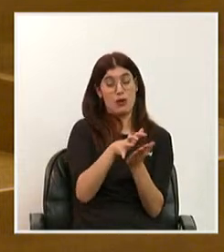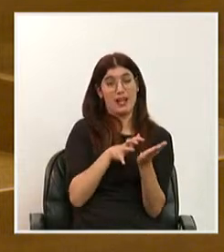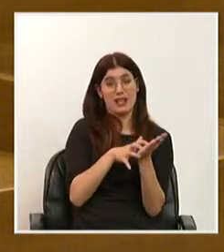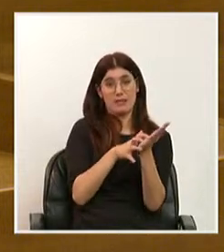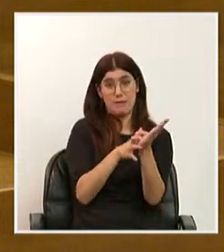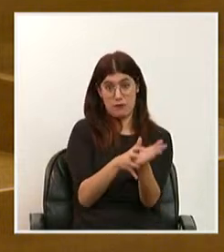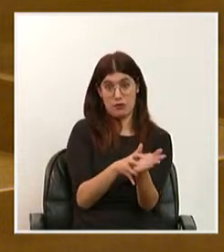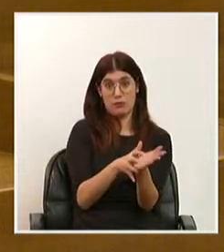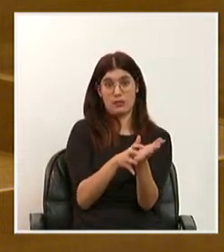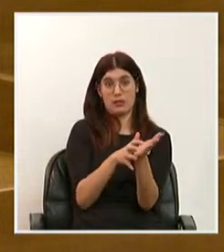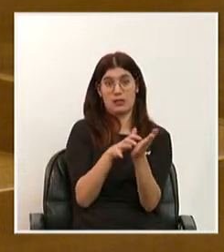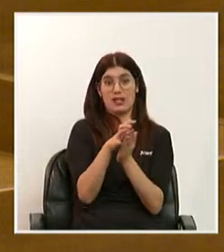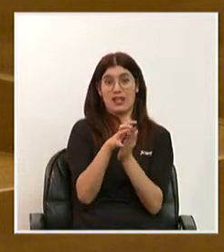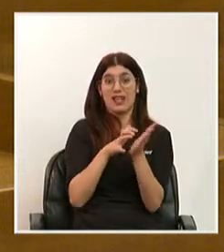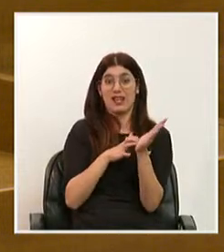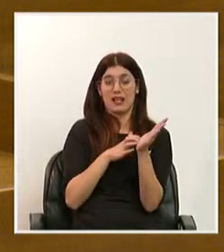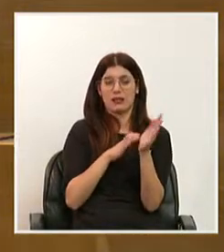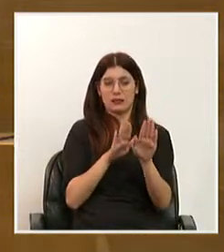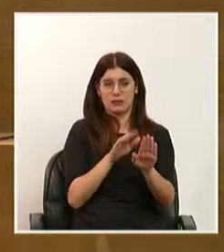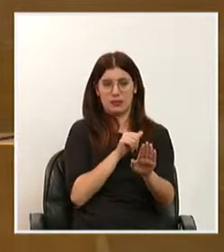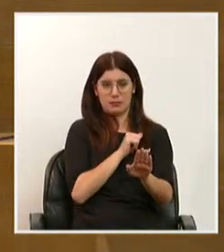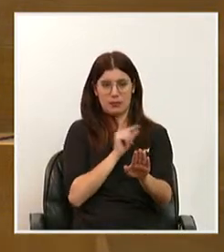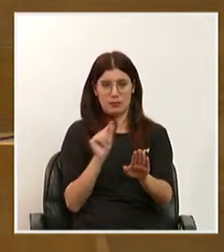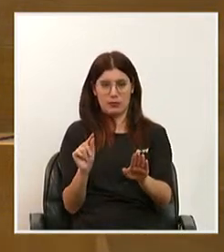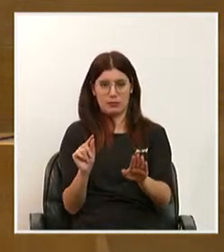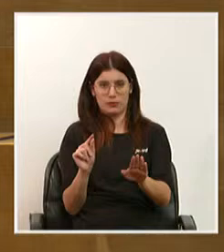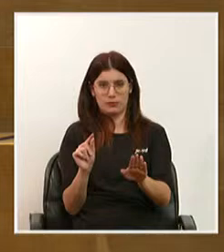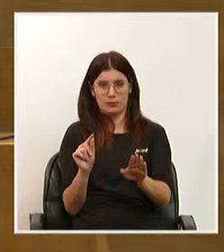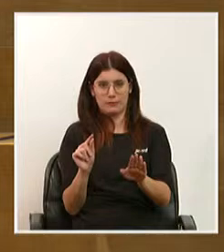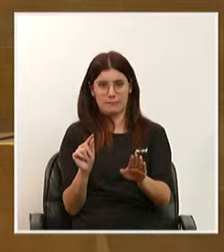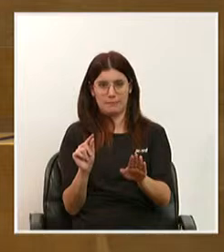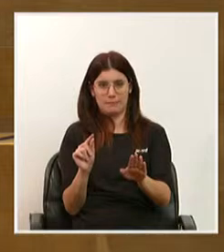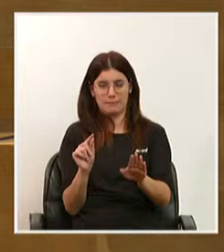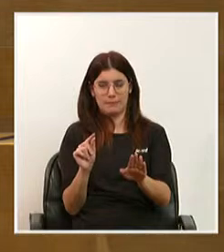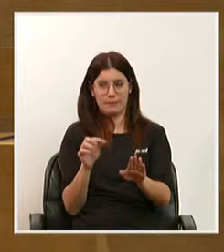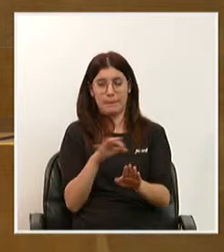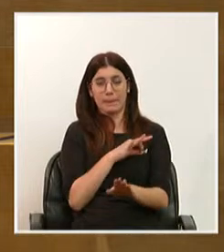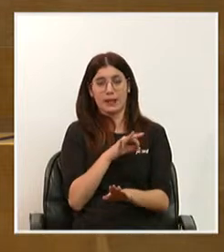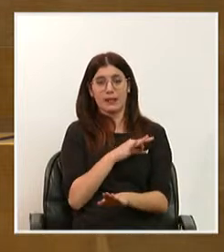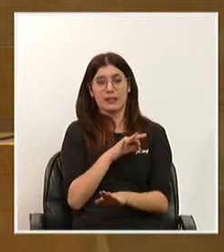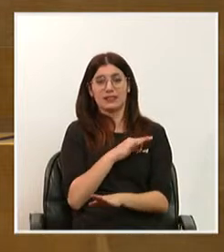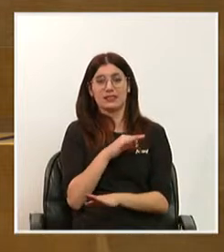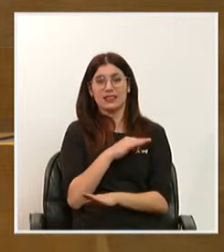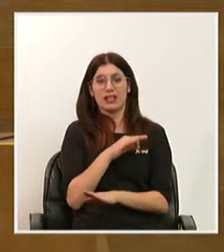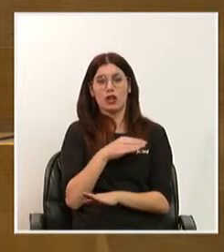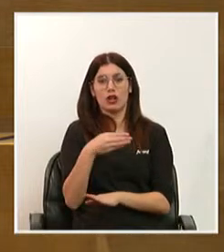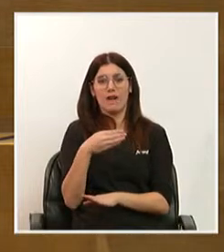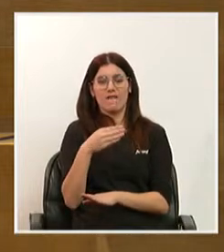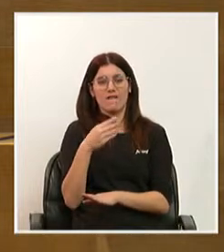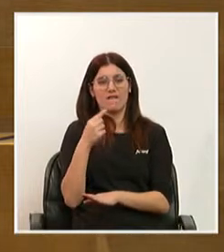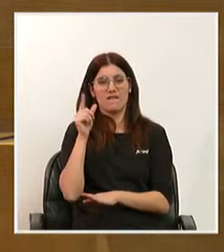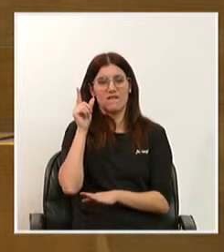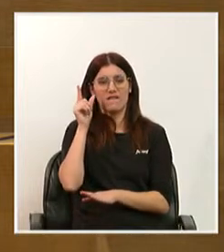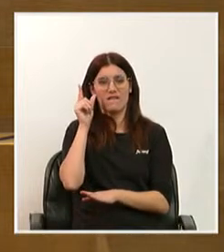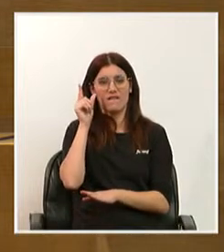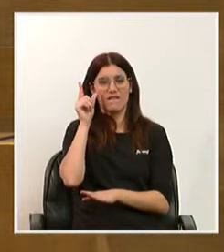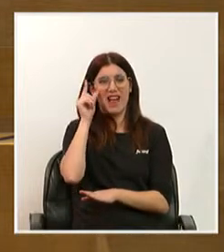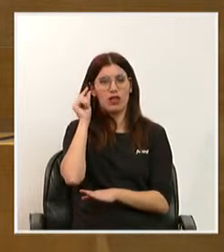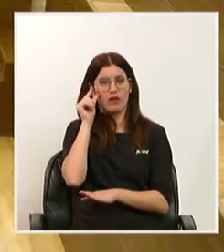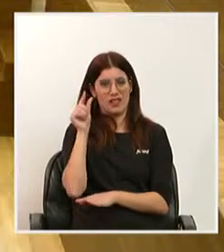visto el informe segundo un segundo señora un segundo Señor baldoví por favor señor